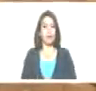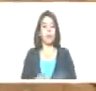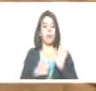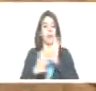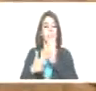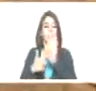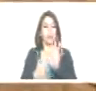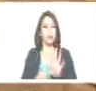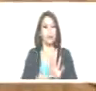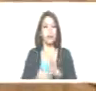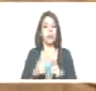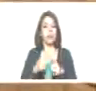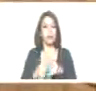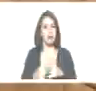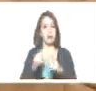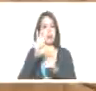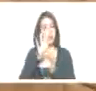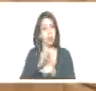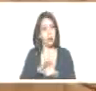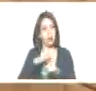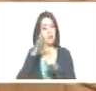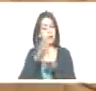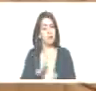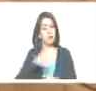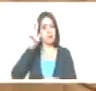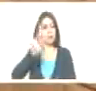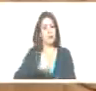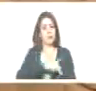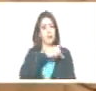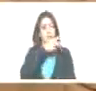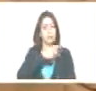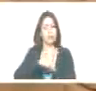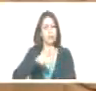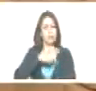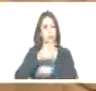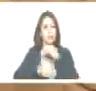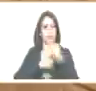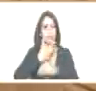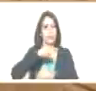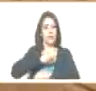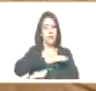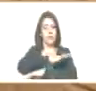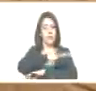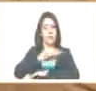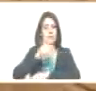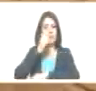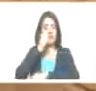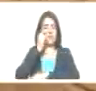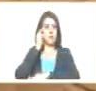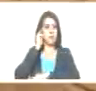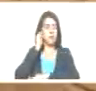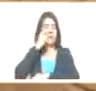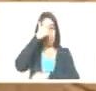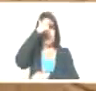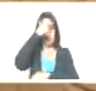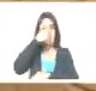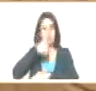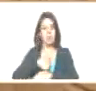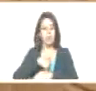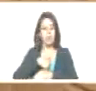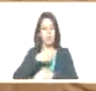la ternura, la inmensa poesía que llevan nuestros llaneros y nuestras llaneras en el alma pura que